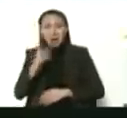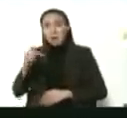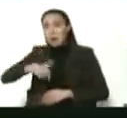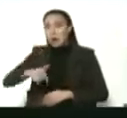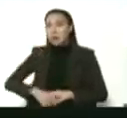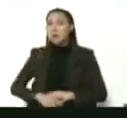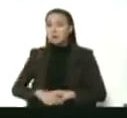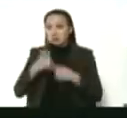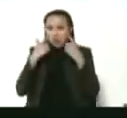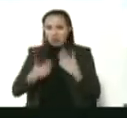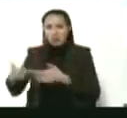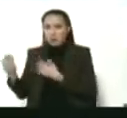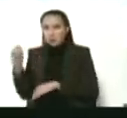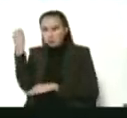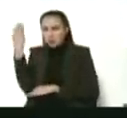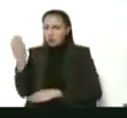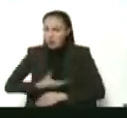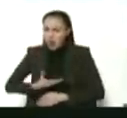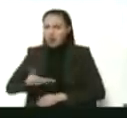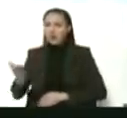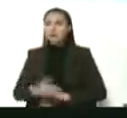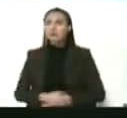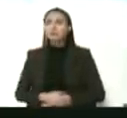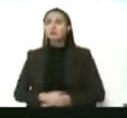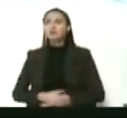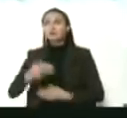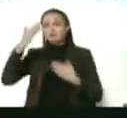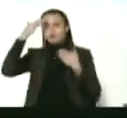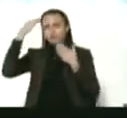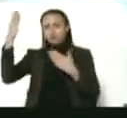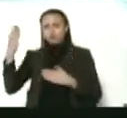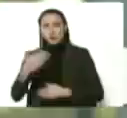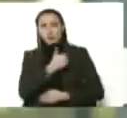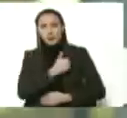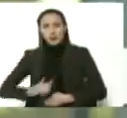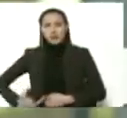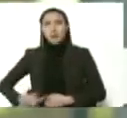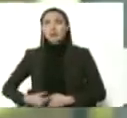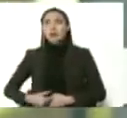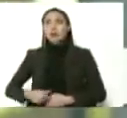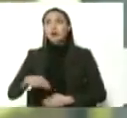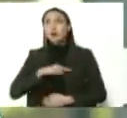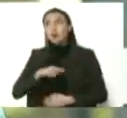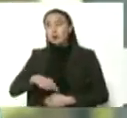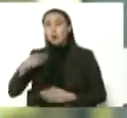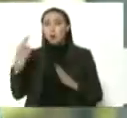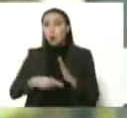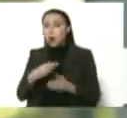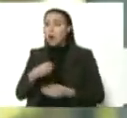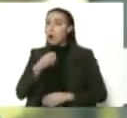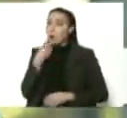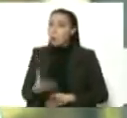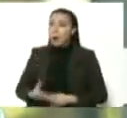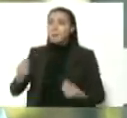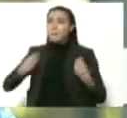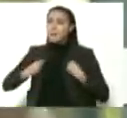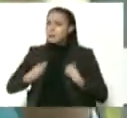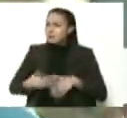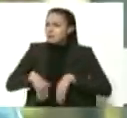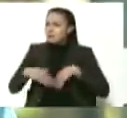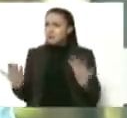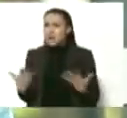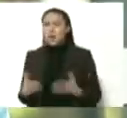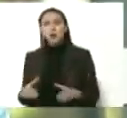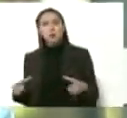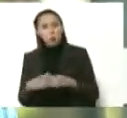bicentenarios. Adelante, por favor, alcalde. Saludos, presidente. En el marco del Plan Nacional de Recreación para el Vivir Bien, que es una